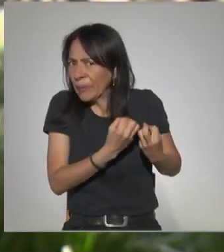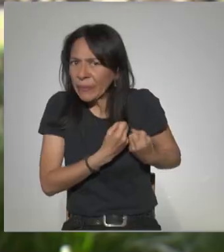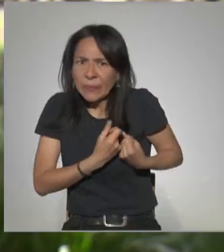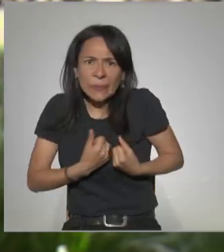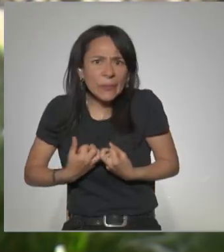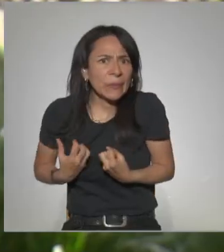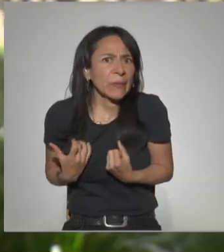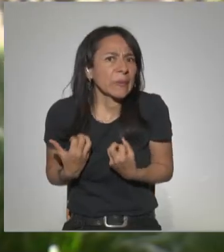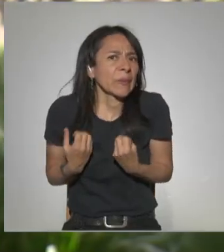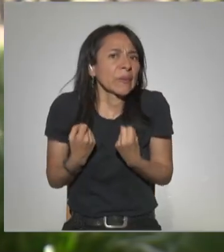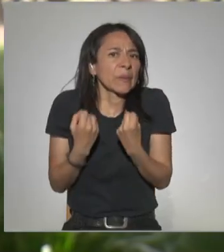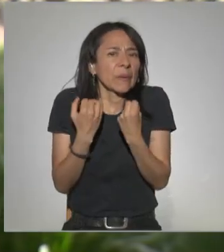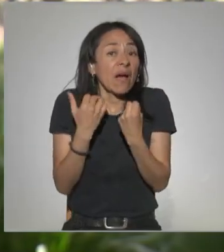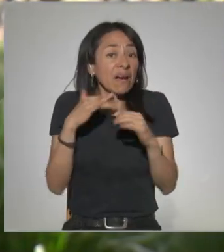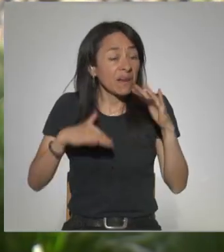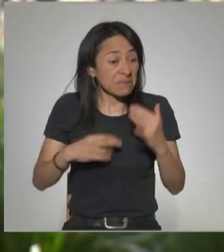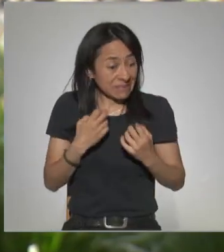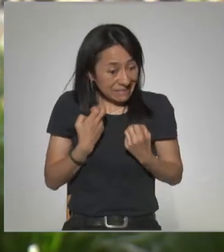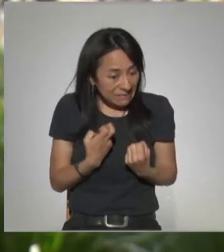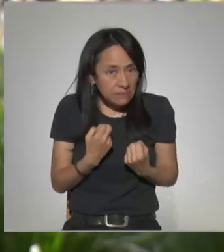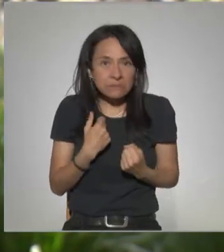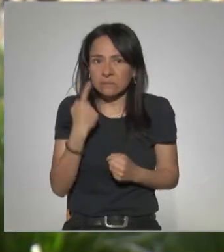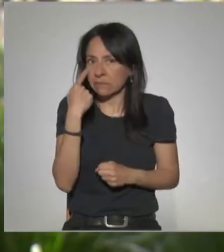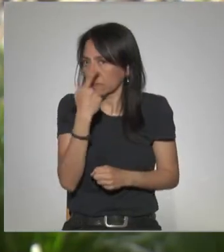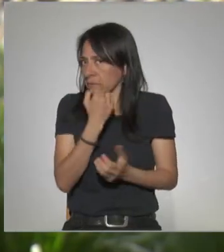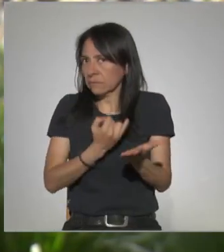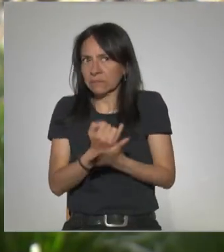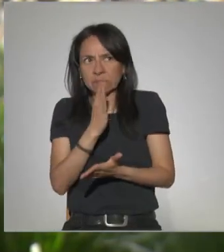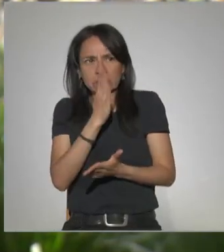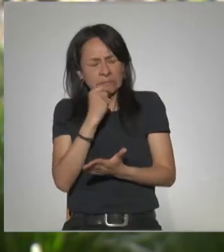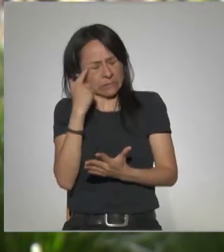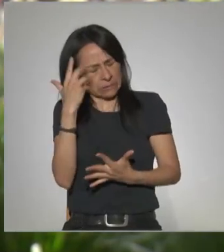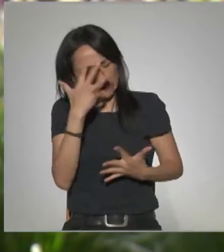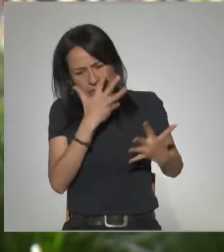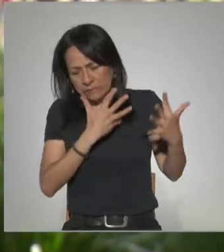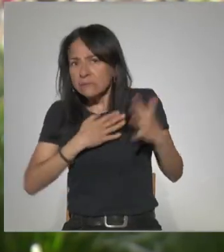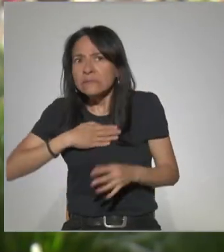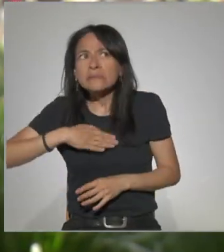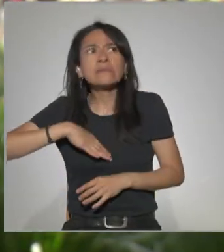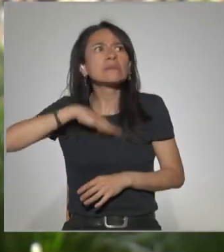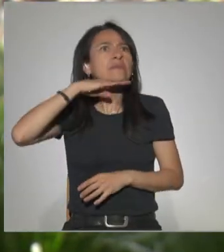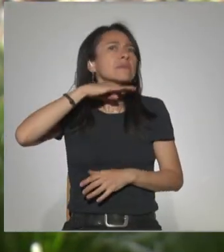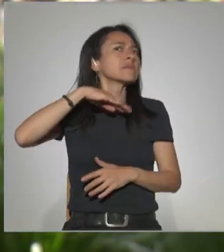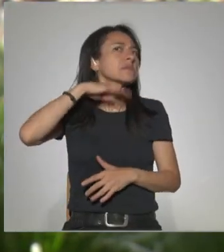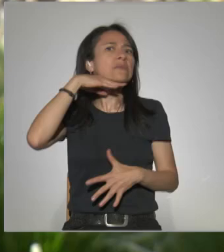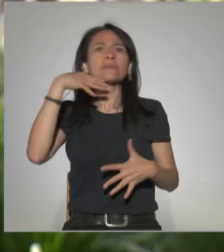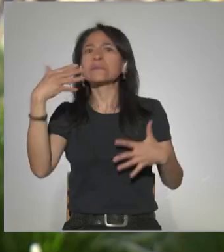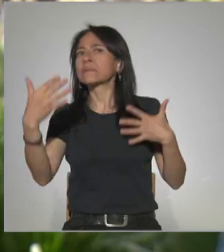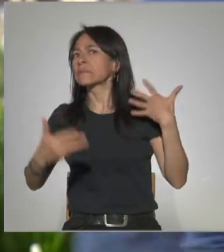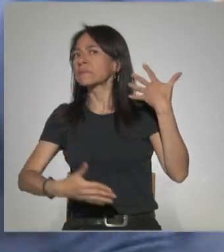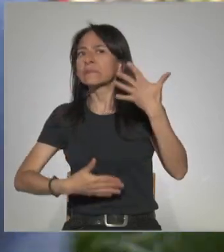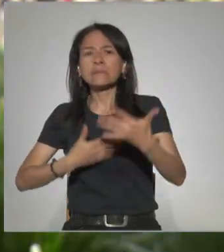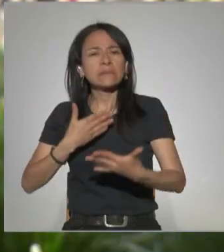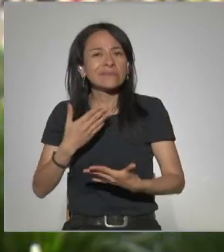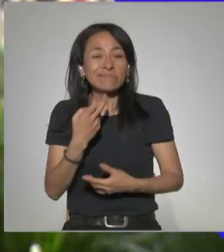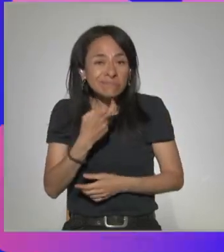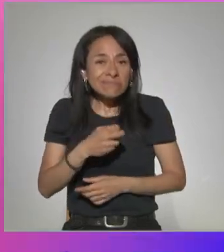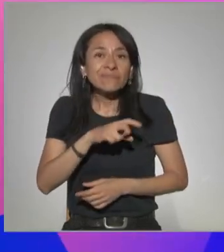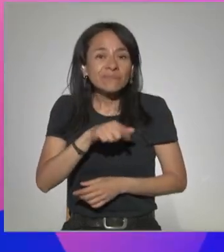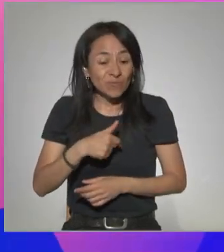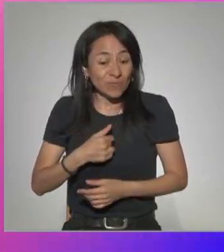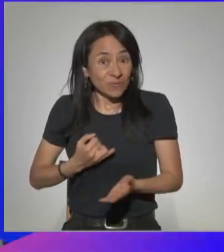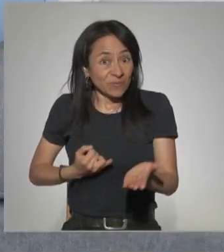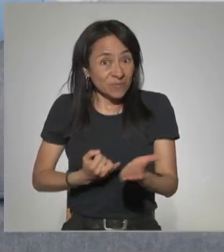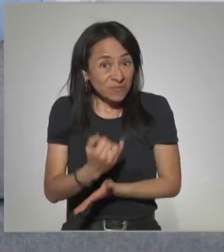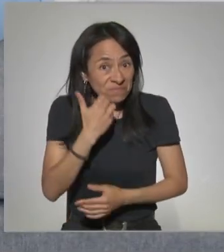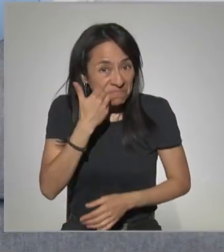qué decisiones tomar cuando estoy estresada. Me confundo y me pongo inatenta. Y creo que sí llega a afectar en nuestras